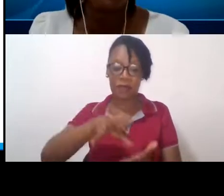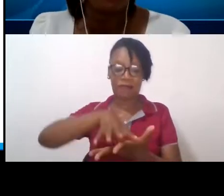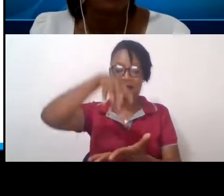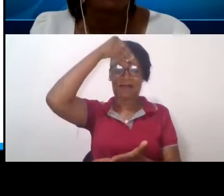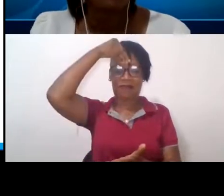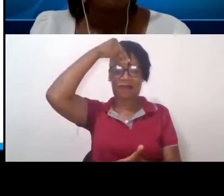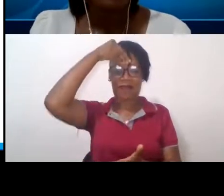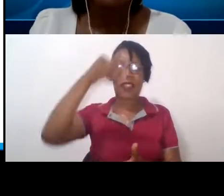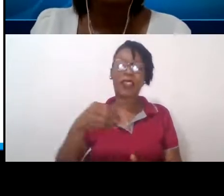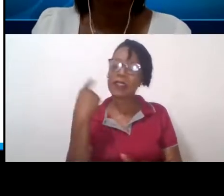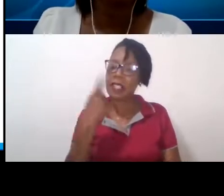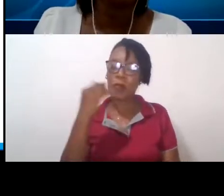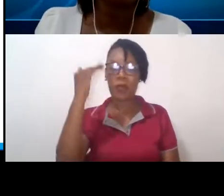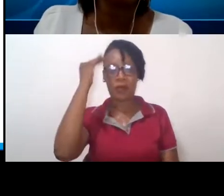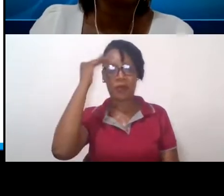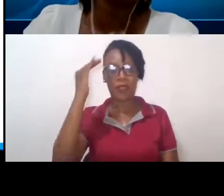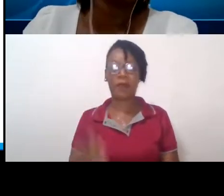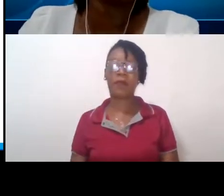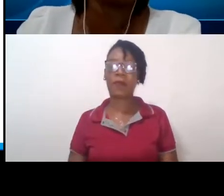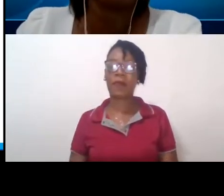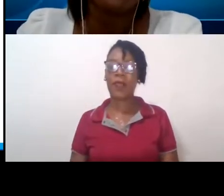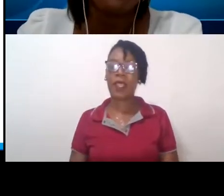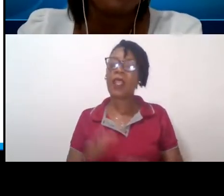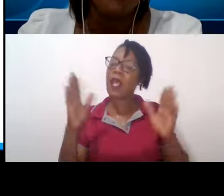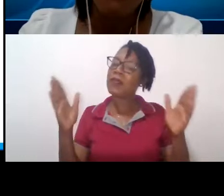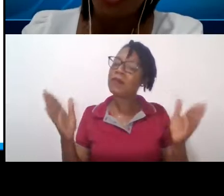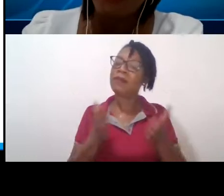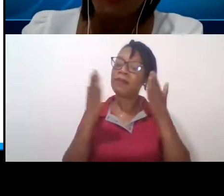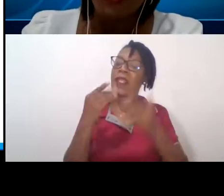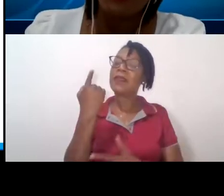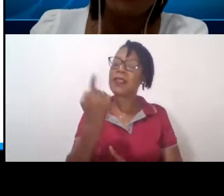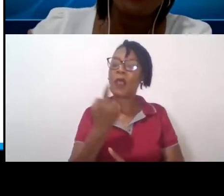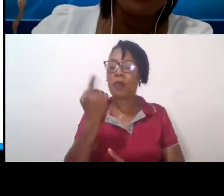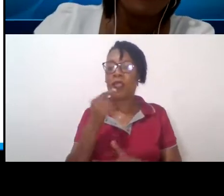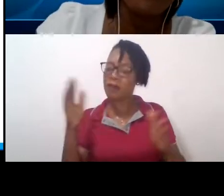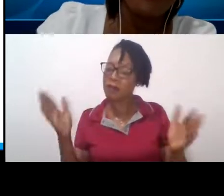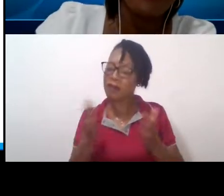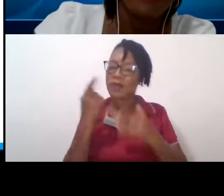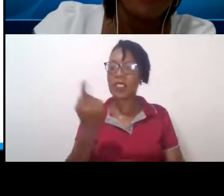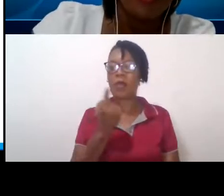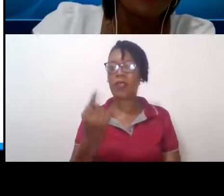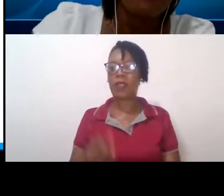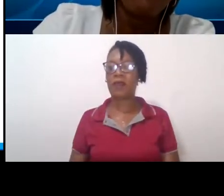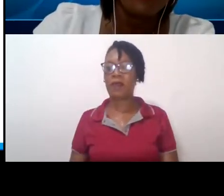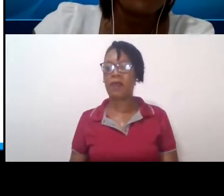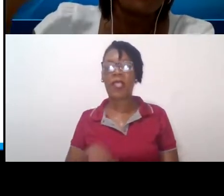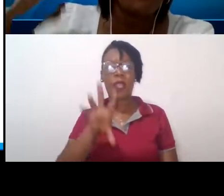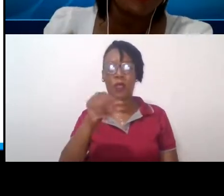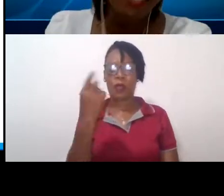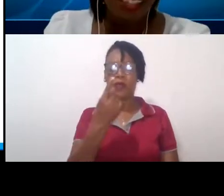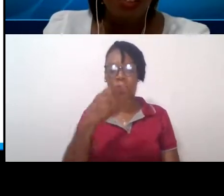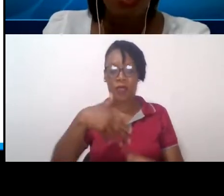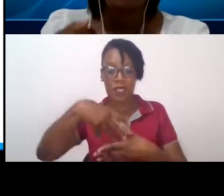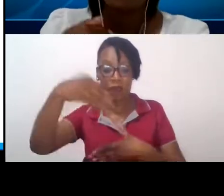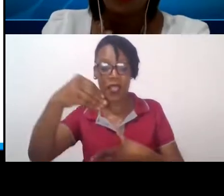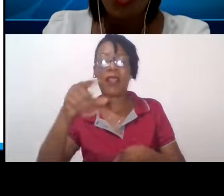del conocimiento. Y sobre todo de una motivación constante. Pero la motivación no solo tiene que ser hacia afuera, sino